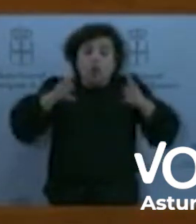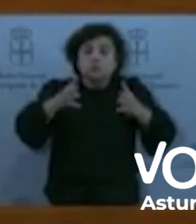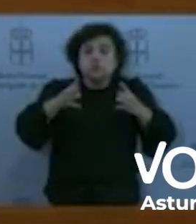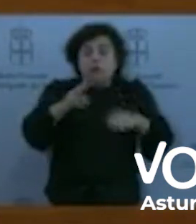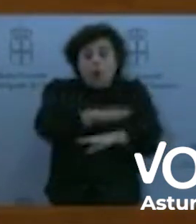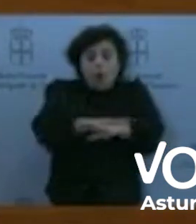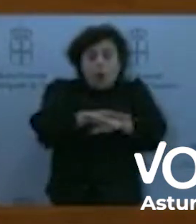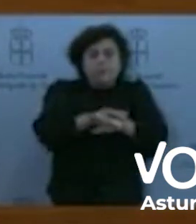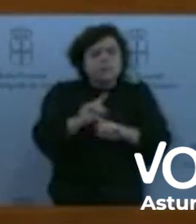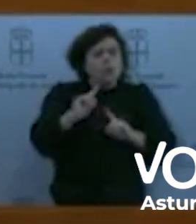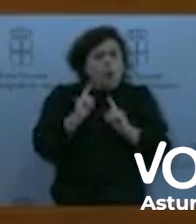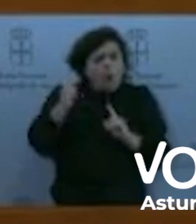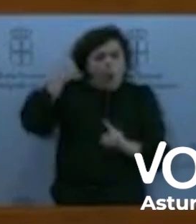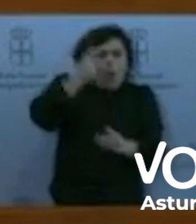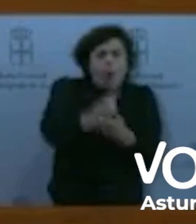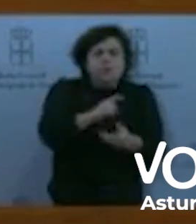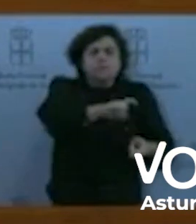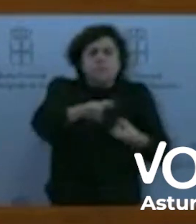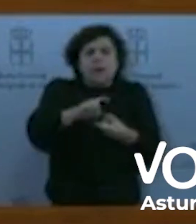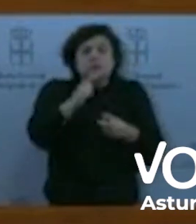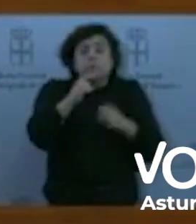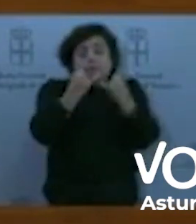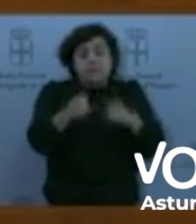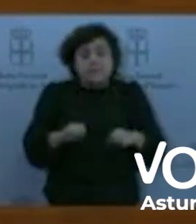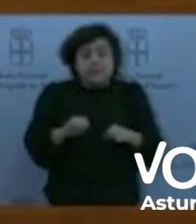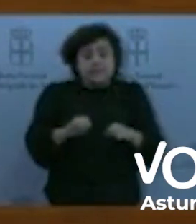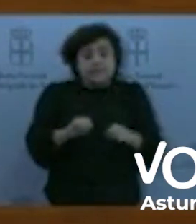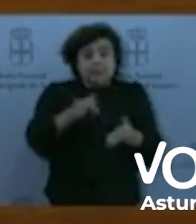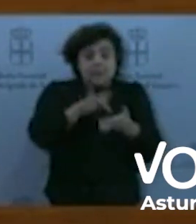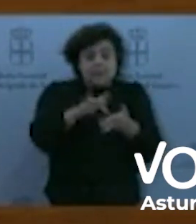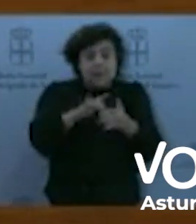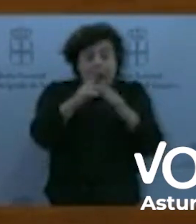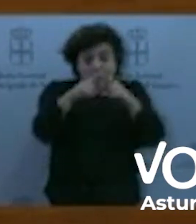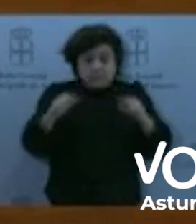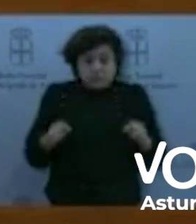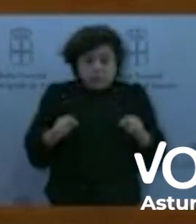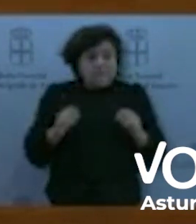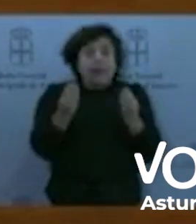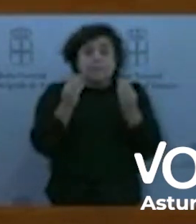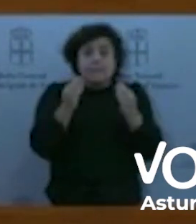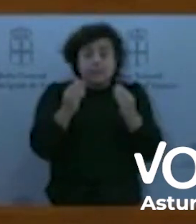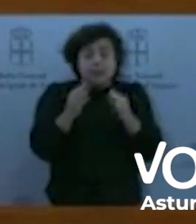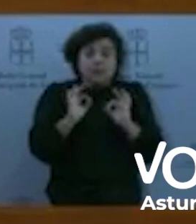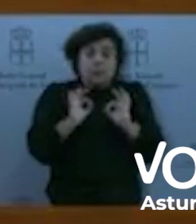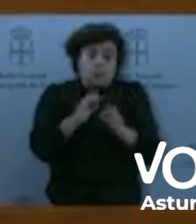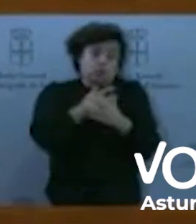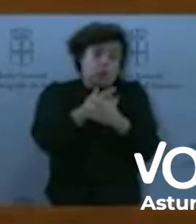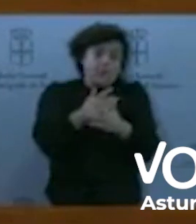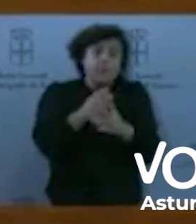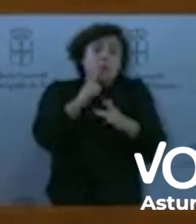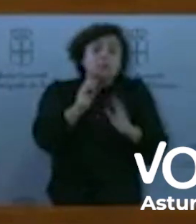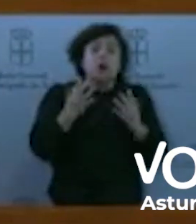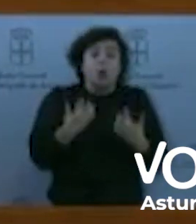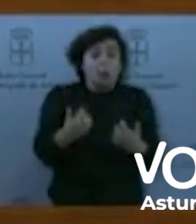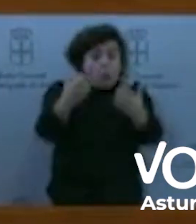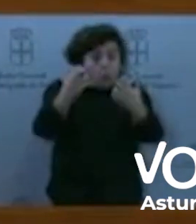el Día de Asturias, el Día de la Virgen de Covadonga, en esta Junta General del Principado. No es una coincidencia que el Día de Asturias coincida